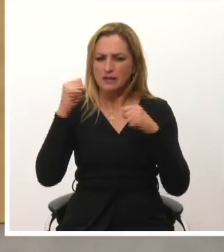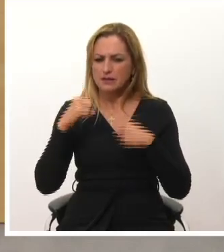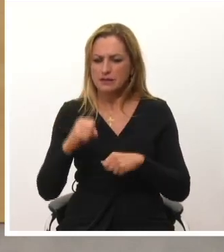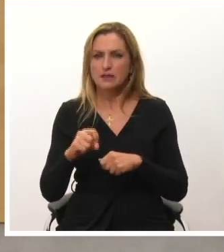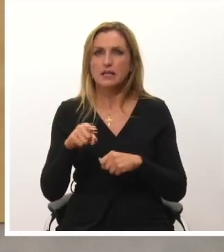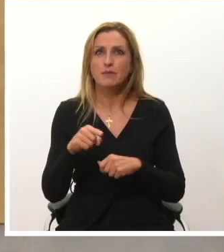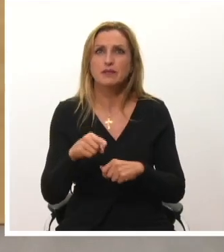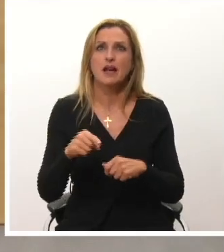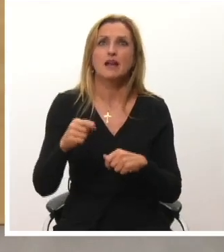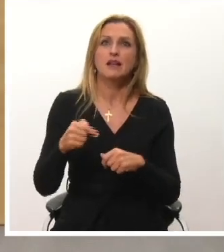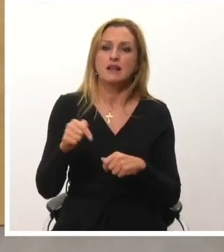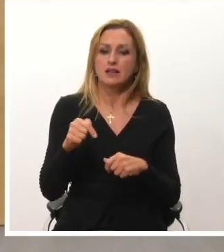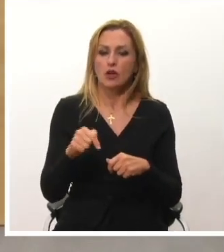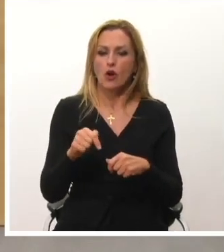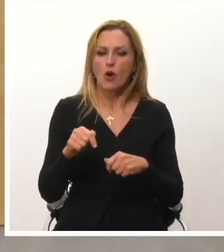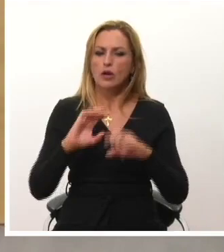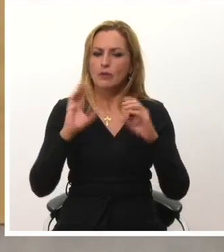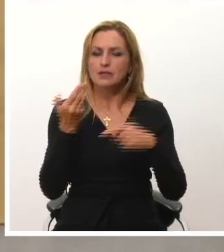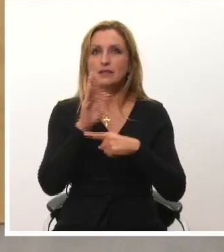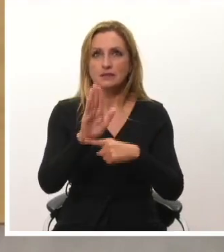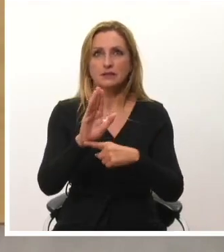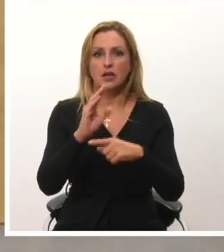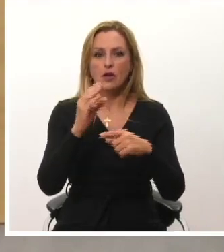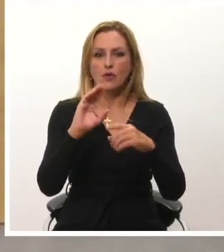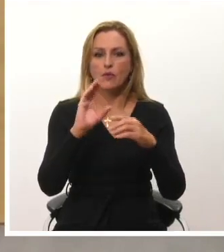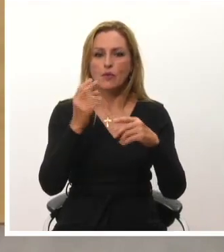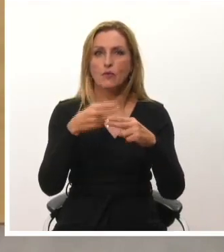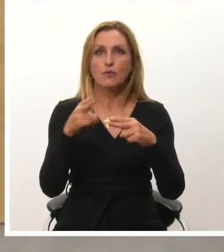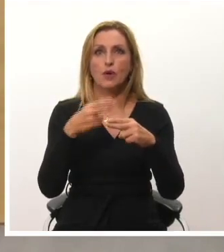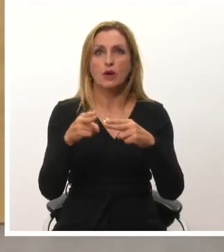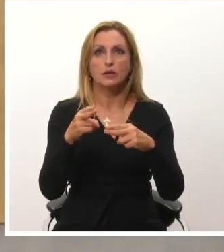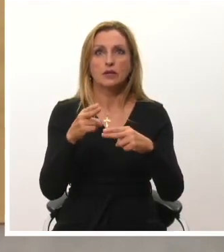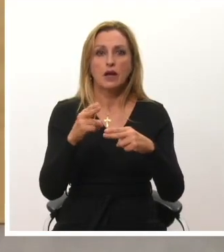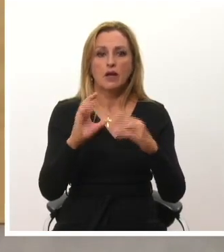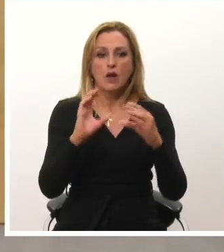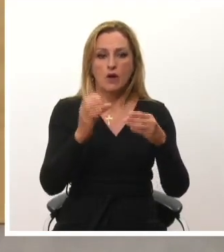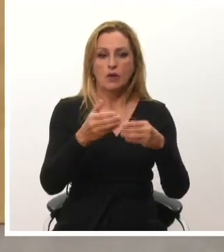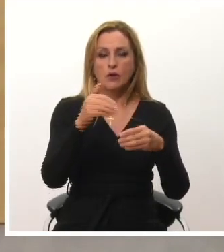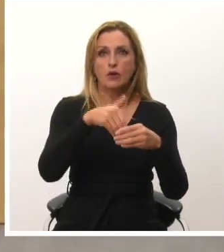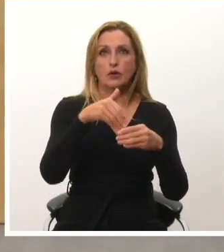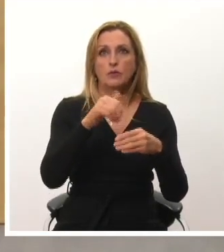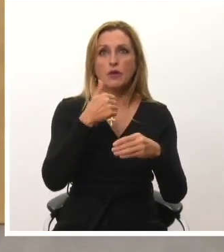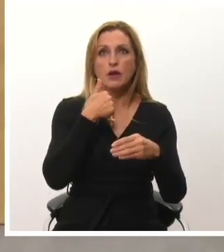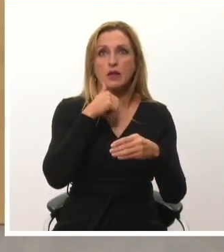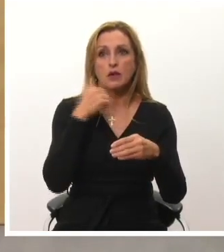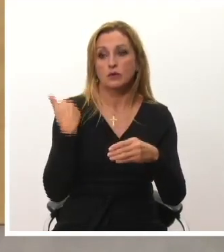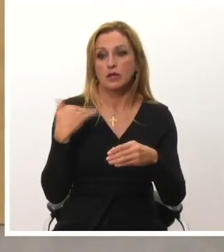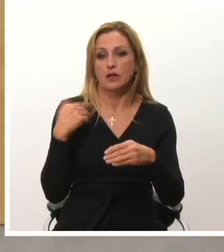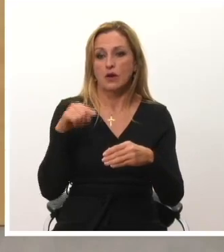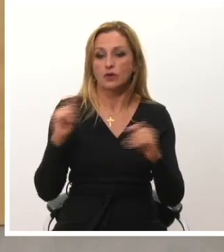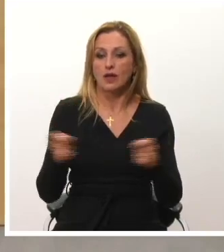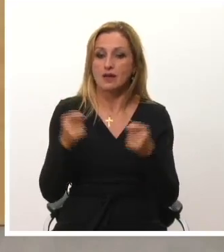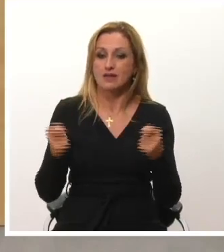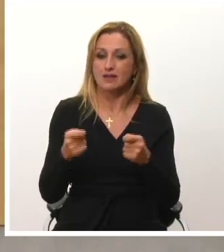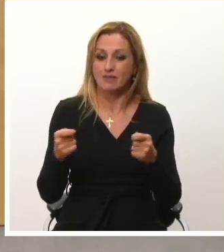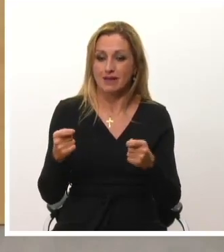políticos en primer lugar el portavoz de ceuta ya su intervención Bueno creo que usted está en campaña se nota mucho